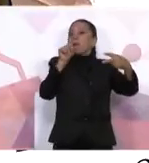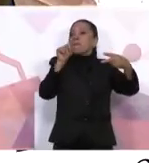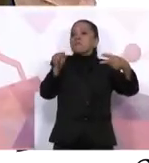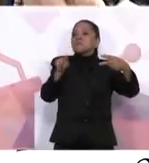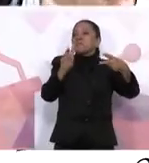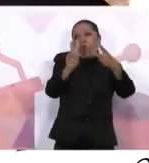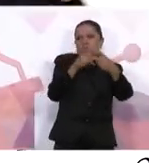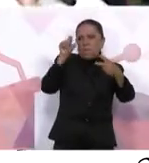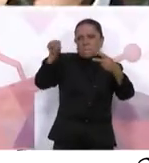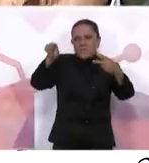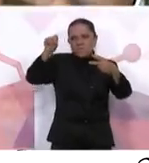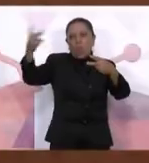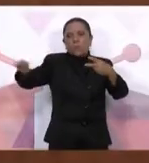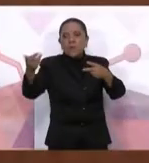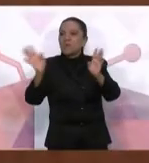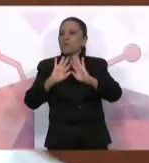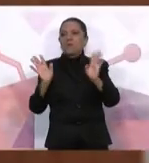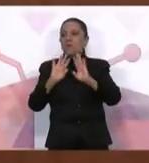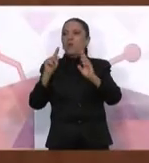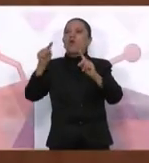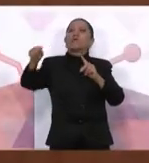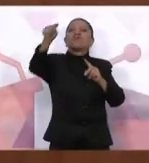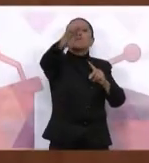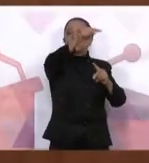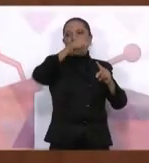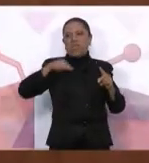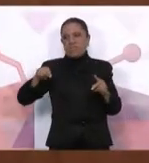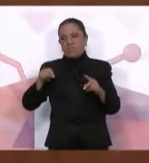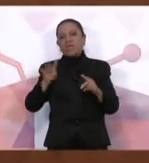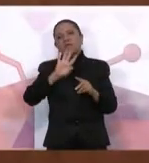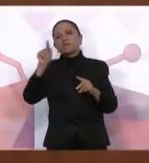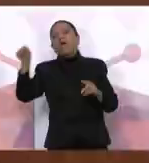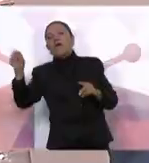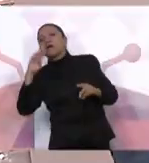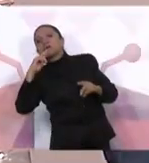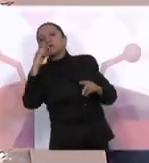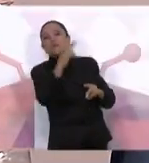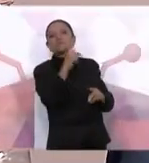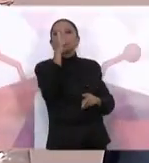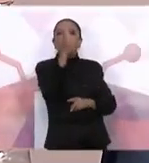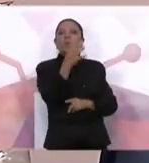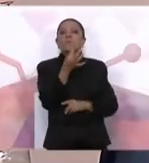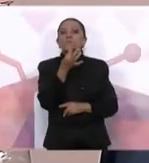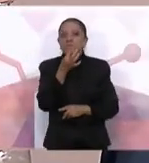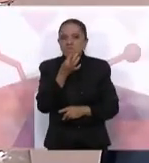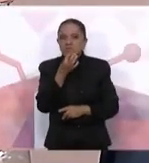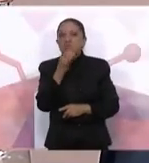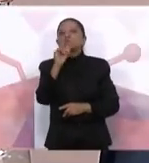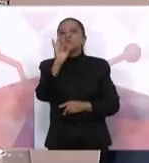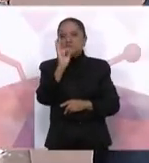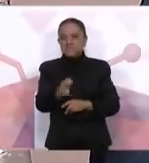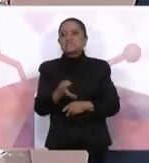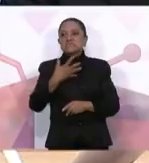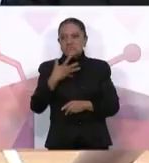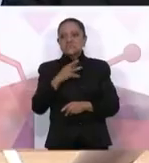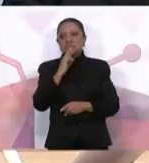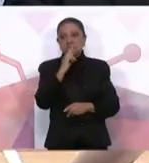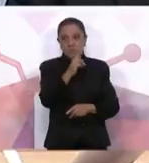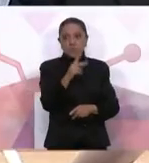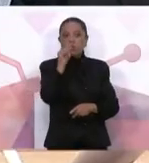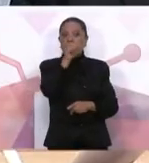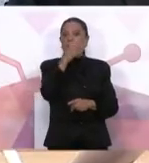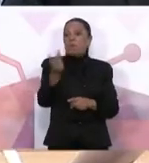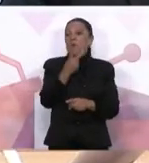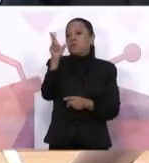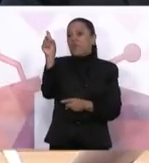minuto para responder el candidato restante entonces pues tendrá una pregunta por parte de los moderadores en este